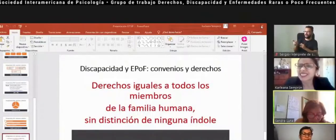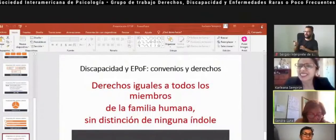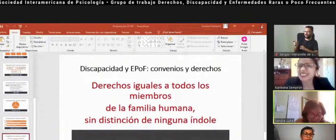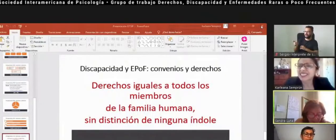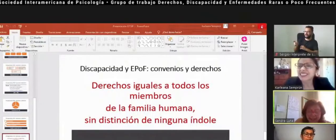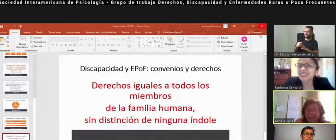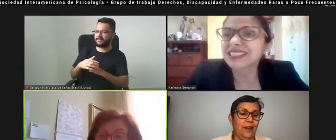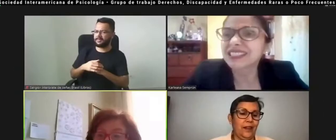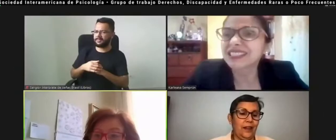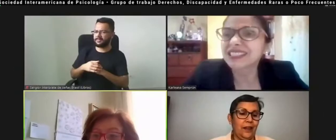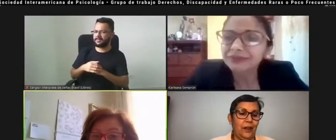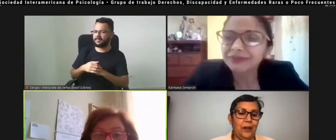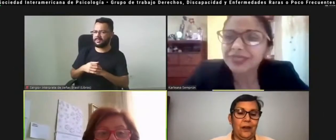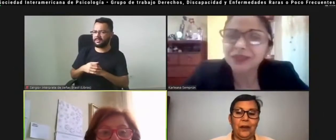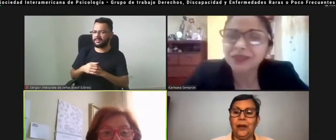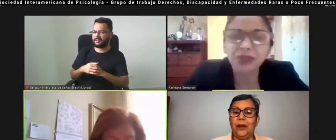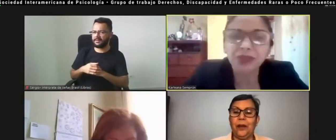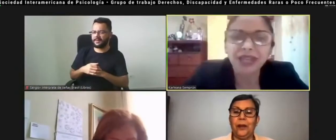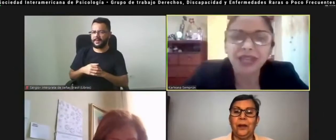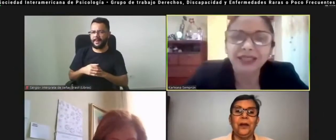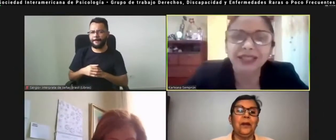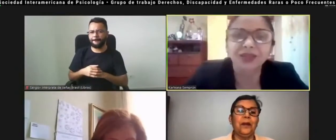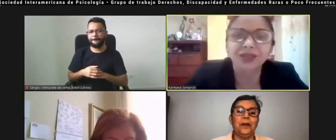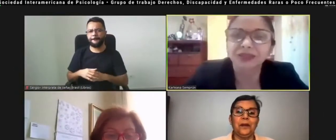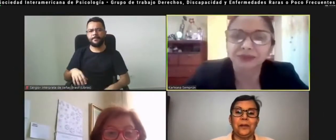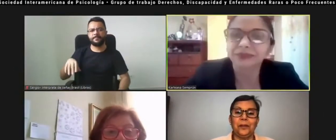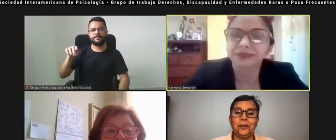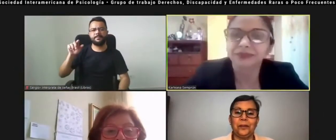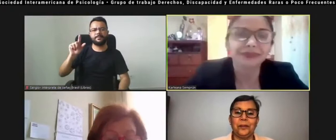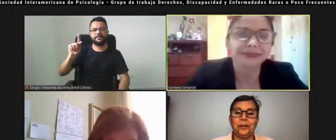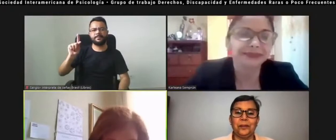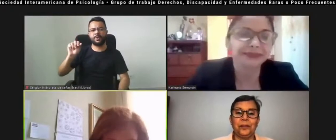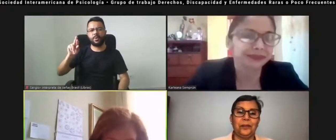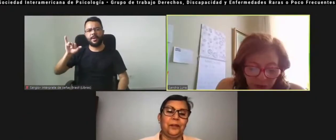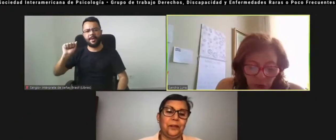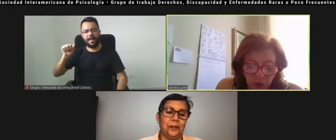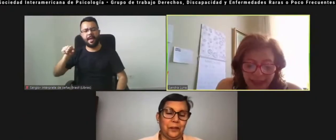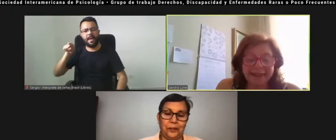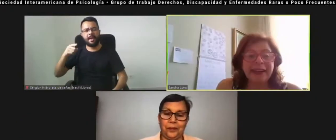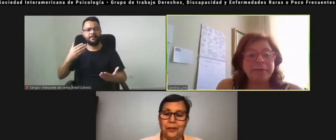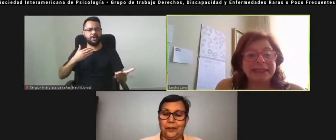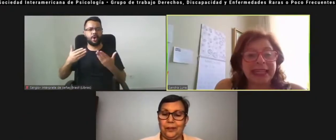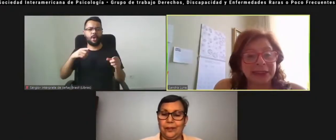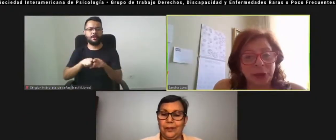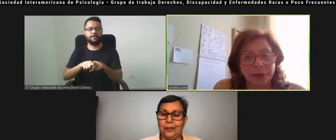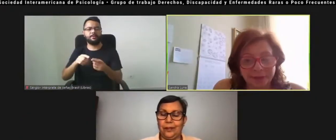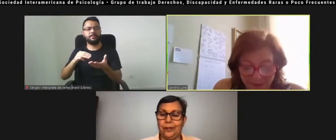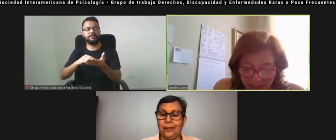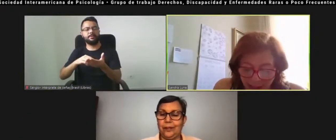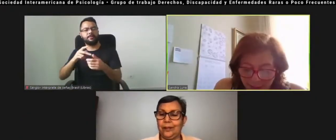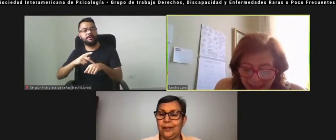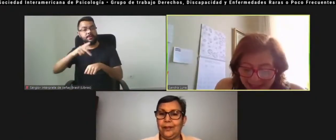Gloria es psicóloga con especialización en metodología de la investigación,